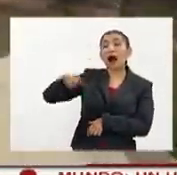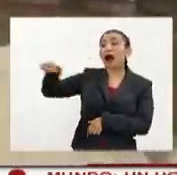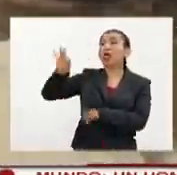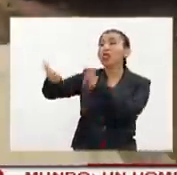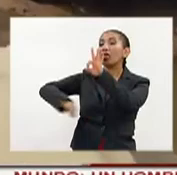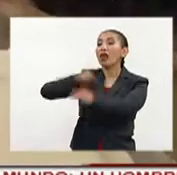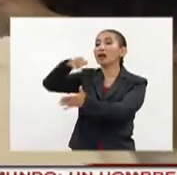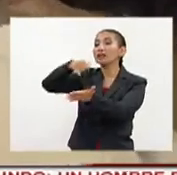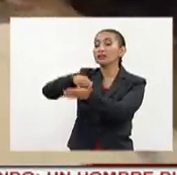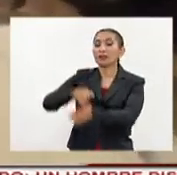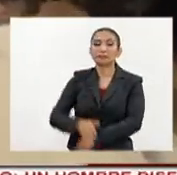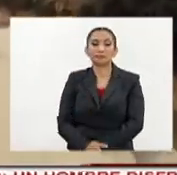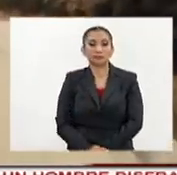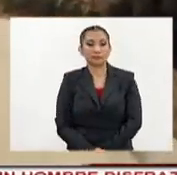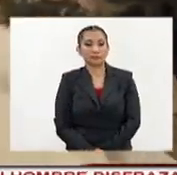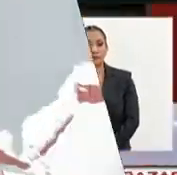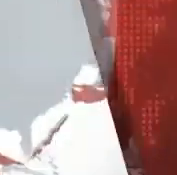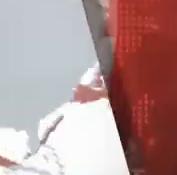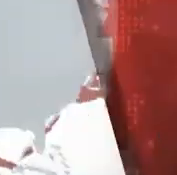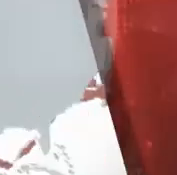a la isla caribeña.